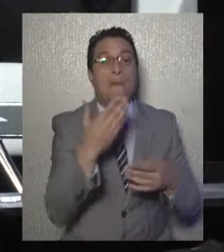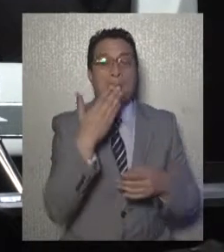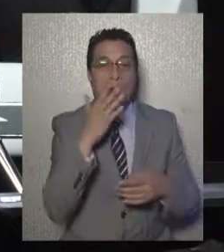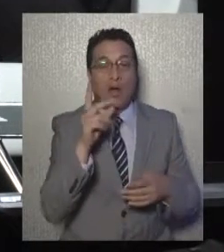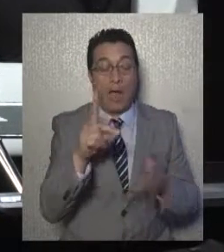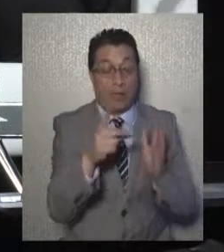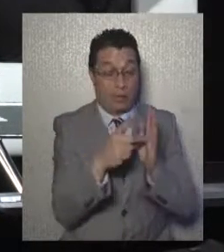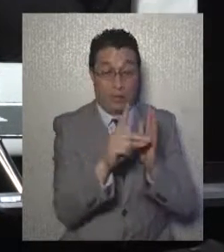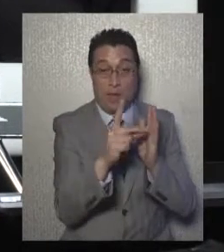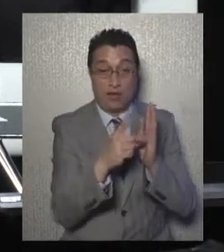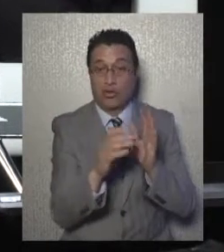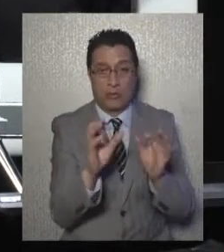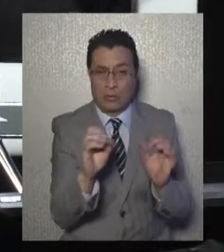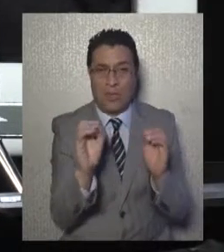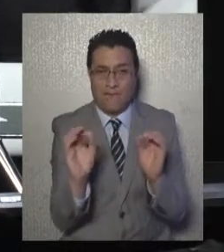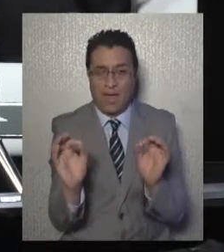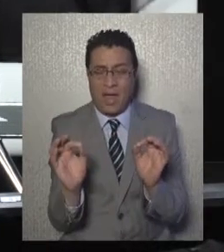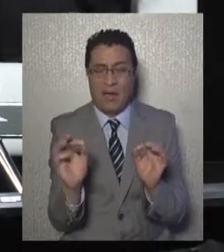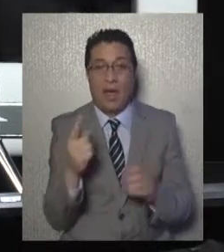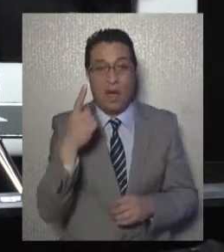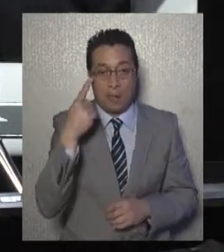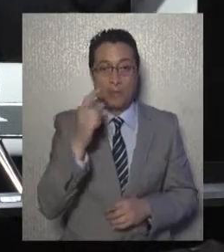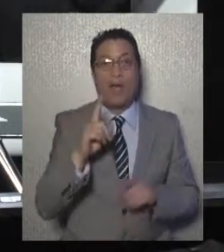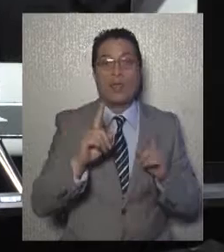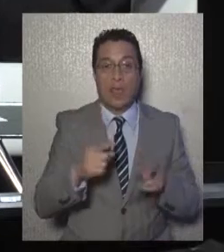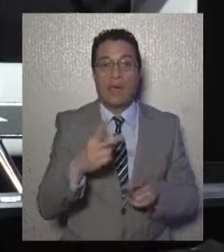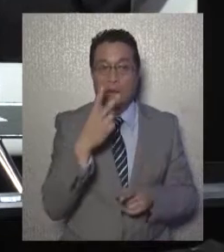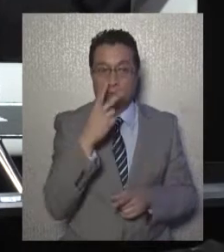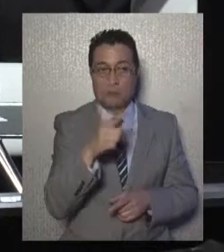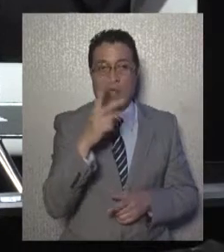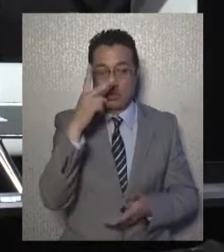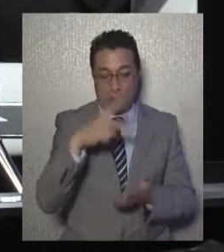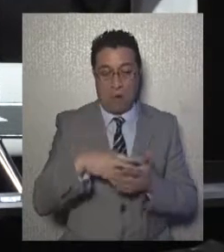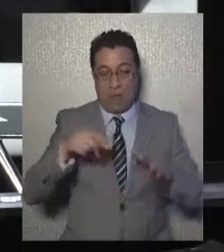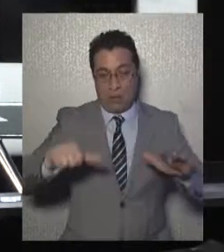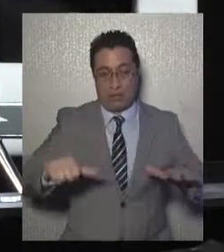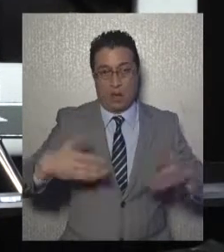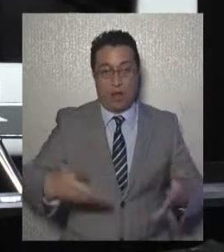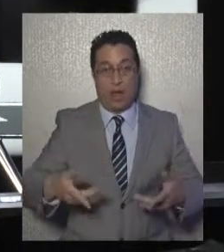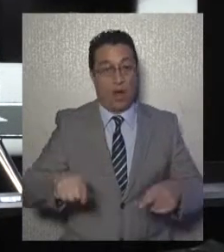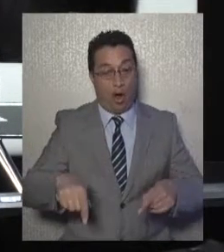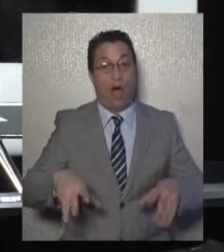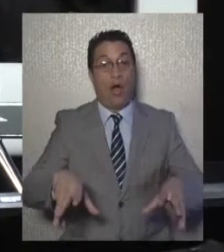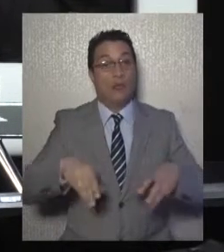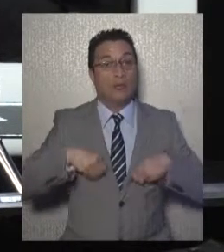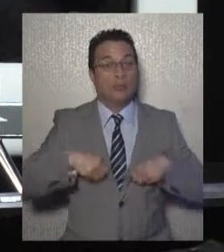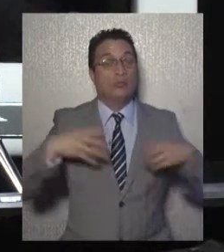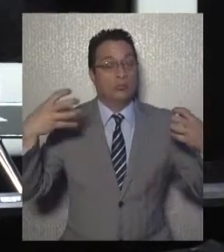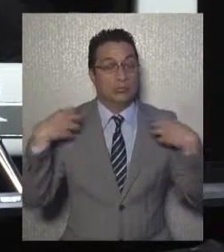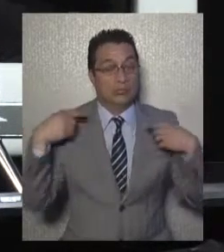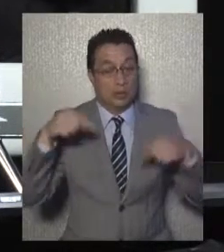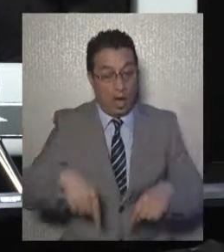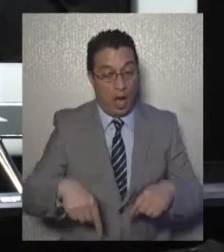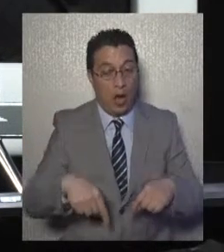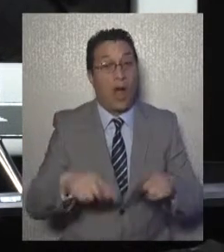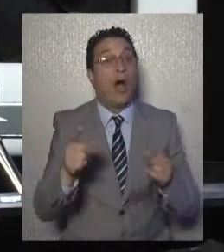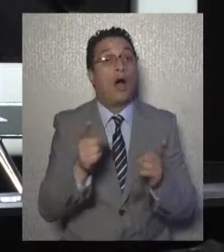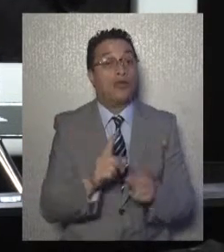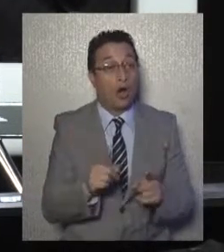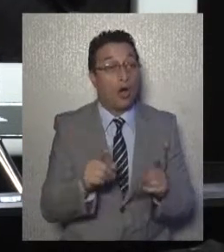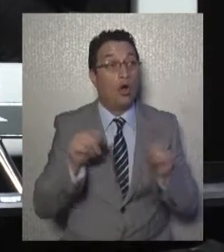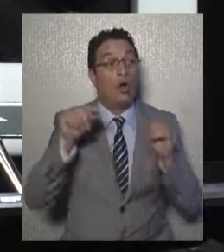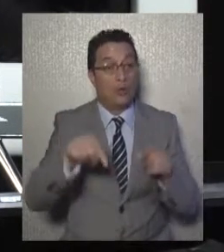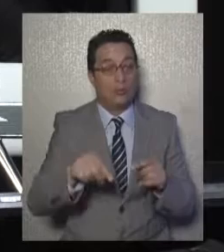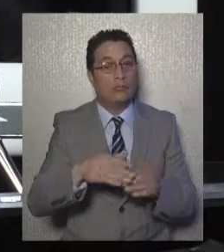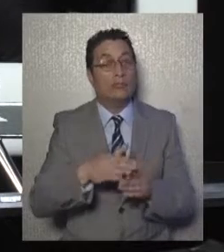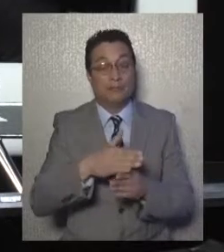diagnóstico correcto. Pero también tenemos que reconocer que estamos en el 2016 y que si no nos hacemos cargo al mismo tiempo de un montón de otras cosas, esta cuestión